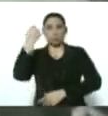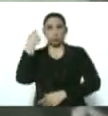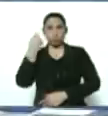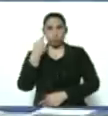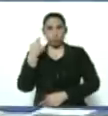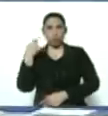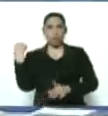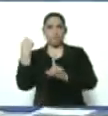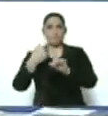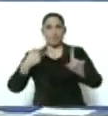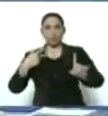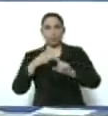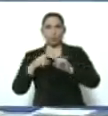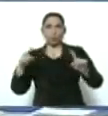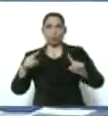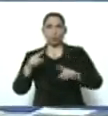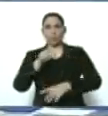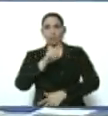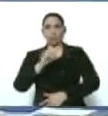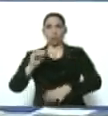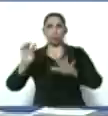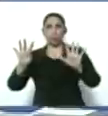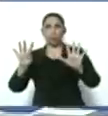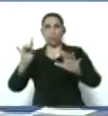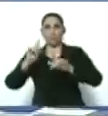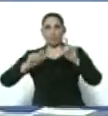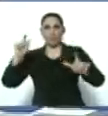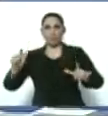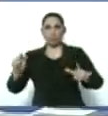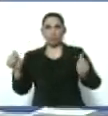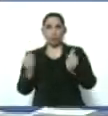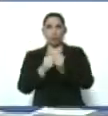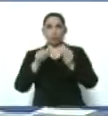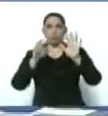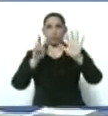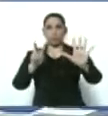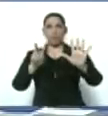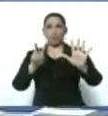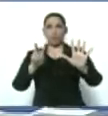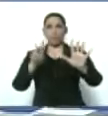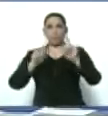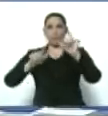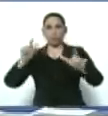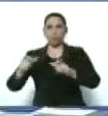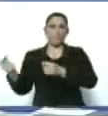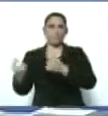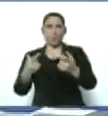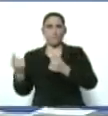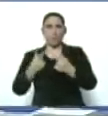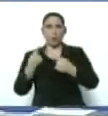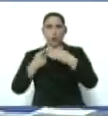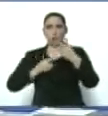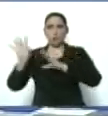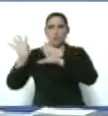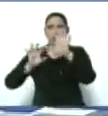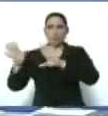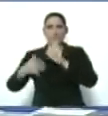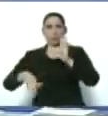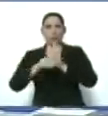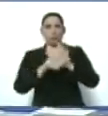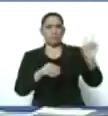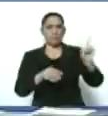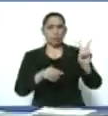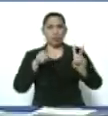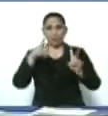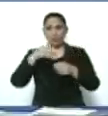Amazonas, 109 casos, con 7 casos importados. 7 casos.